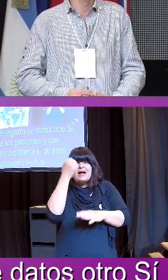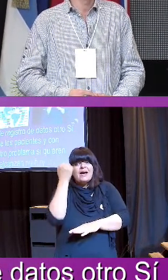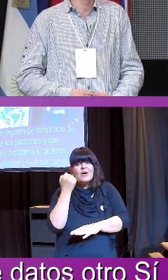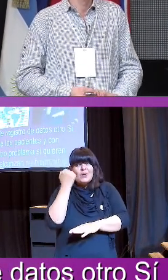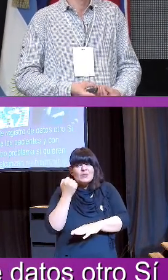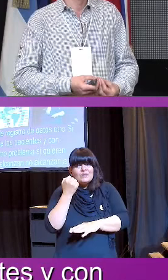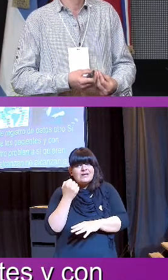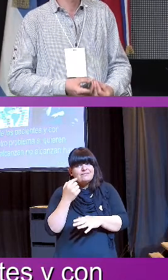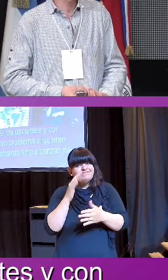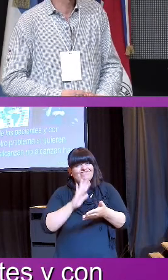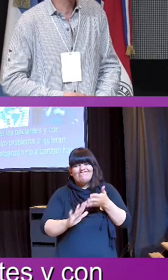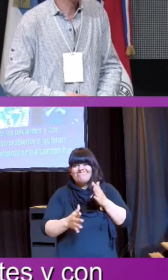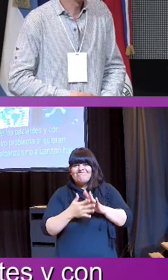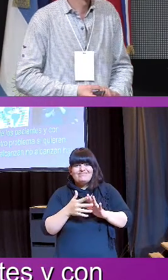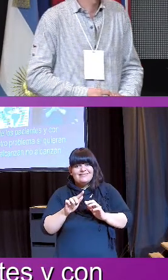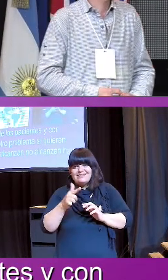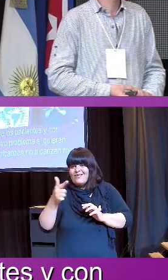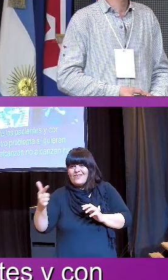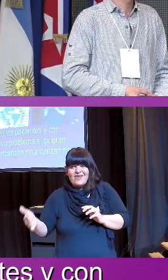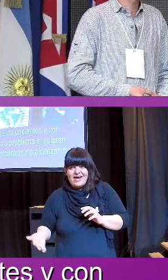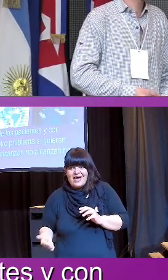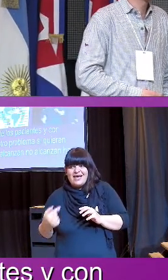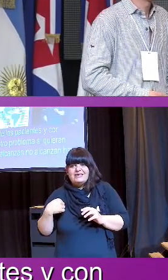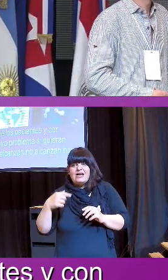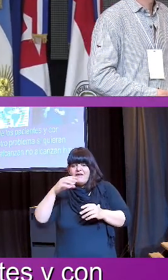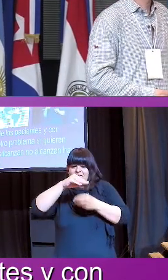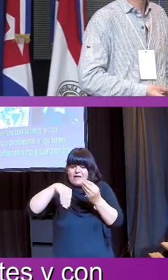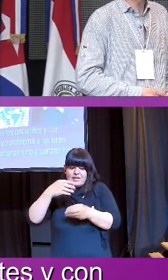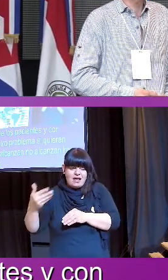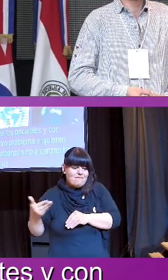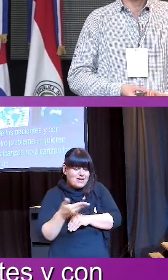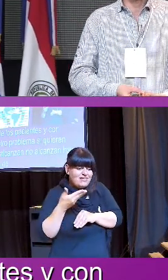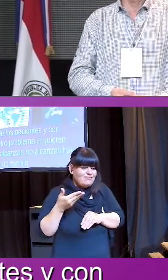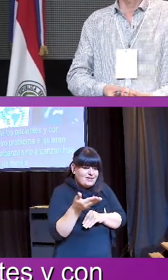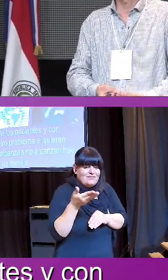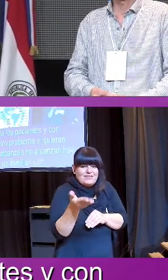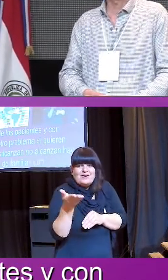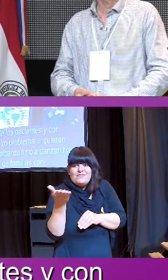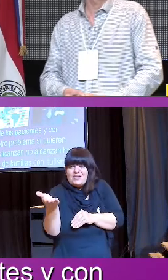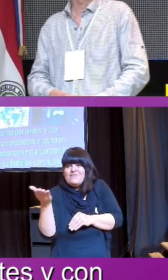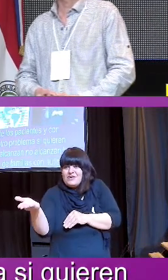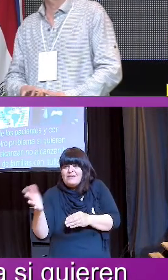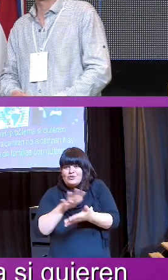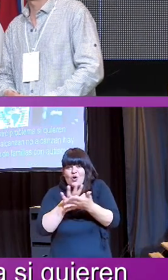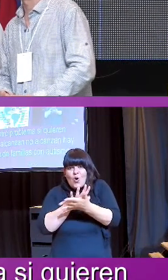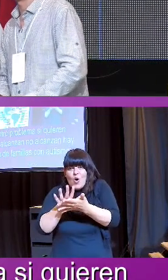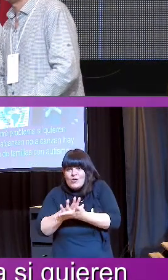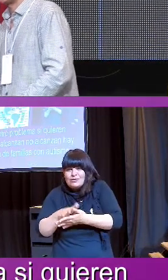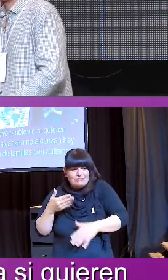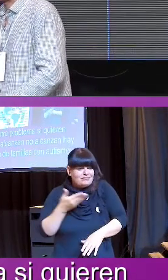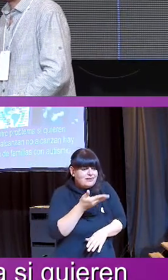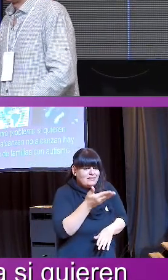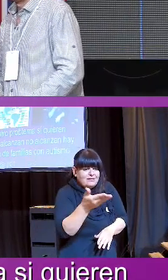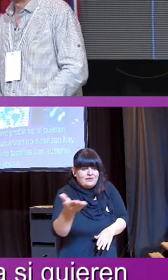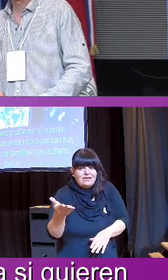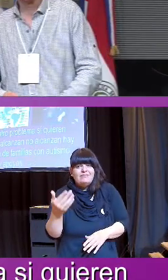un desborde absoluto de demanda de familias con autismo buscando abordajes, tratamientos y